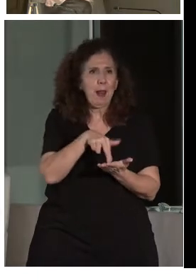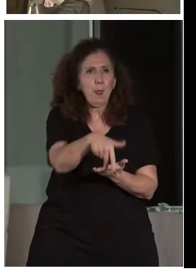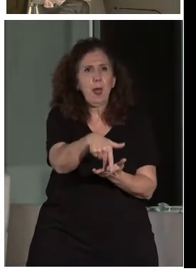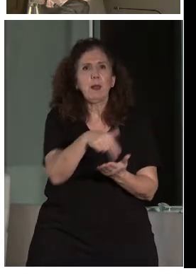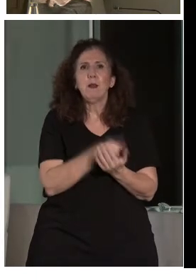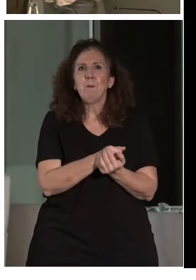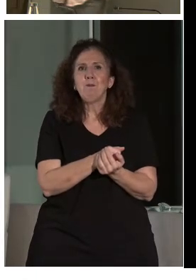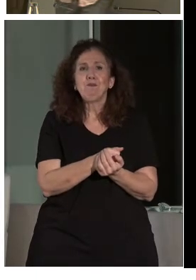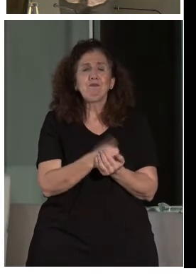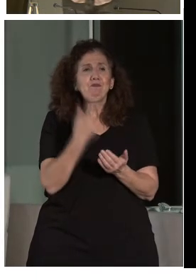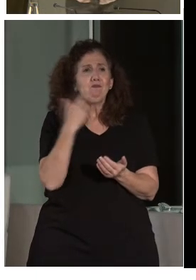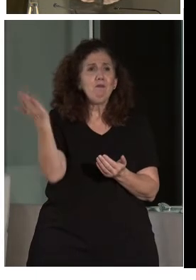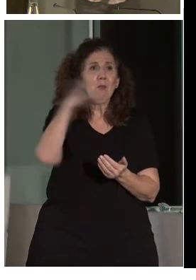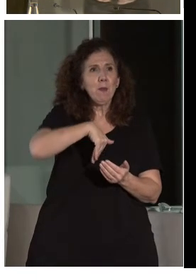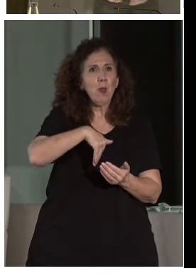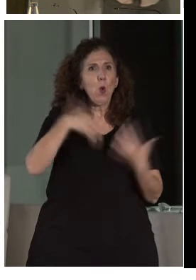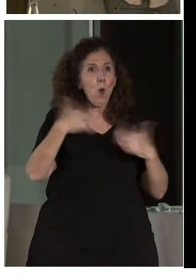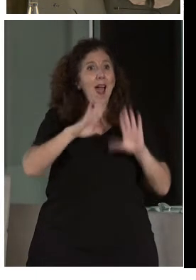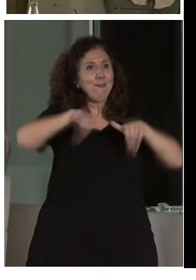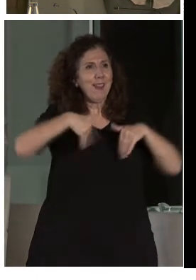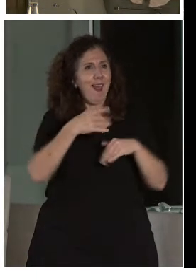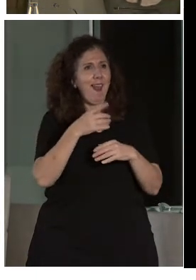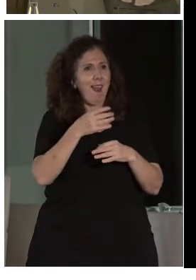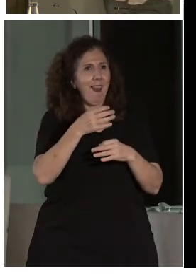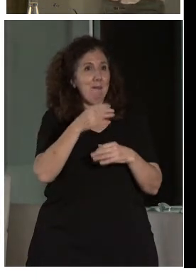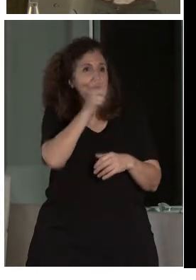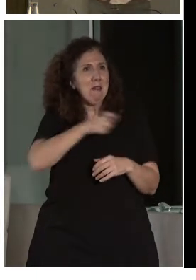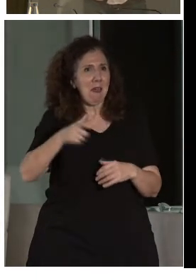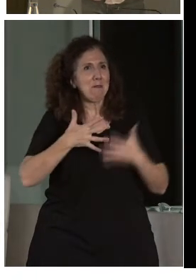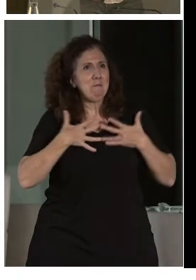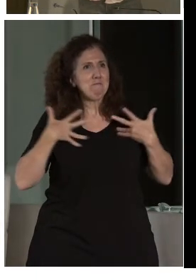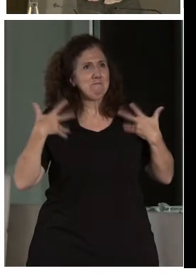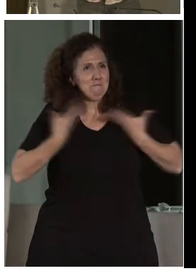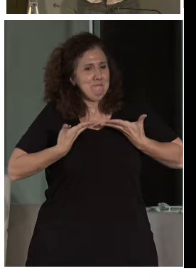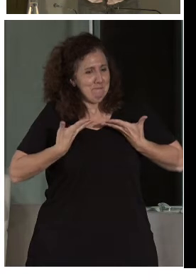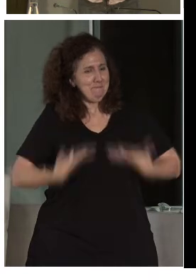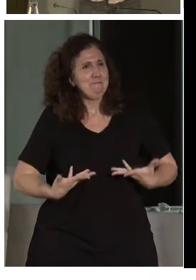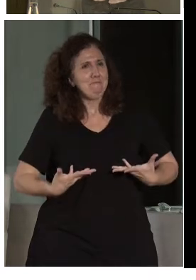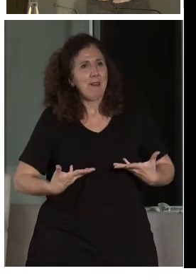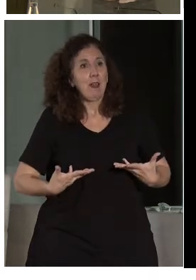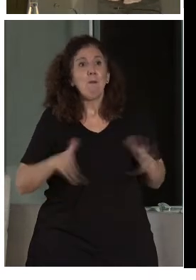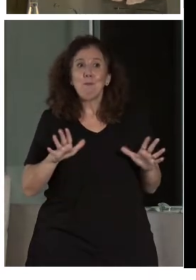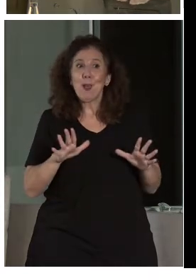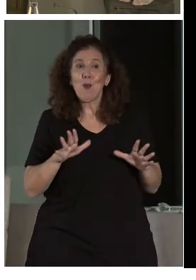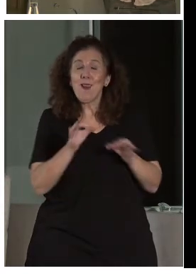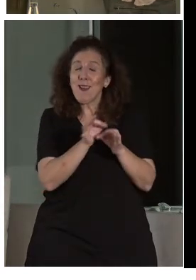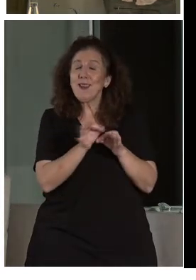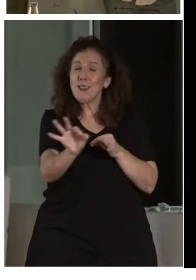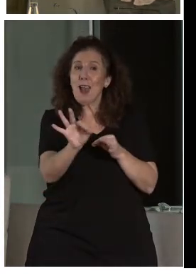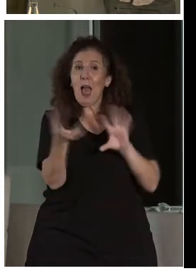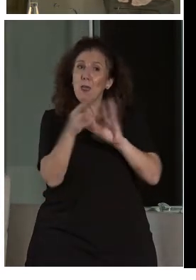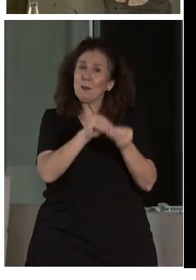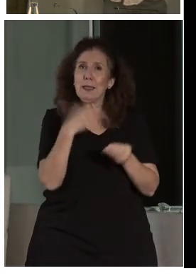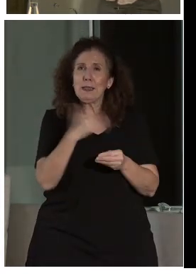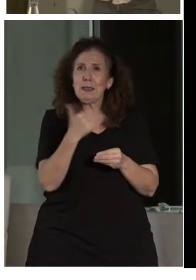esto, ¿no? El Customer Satisfaction, y es que la gente se va bastante contenta de la isla, ¿ok? Pero ya veis que no es una isla muy adaptada para eso. Aún así, cuando ellos